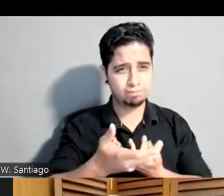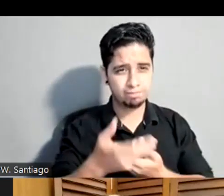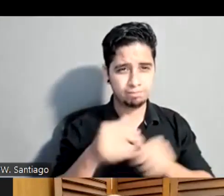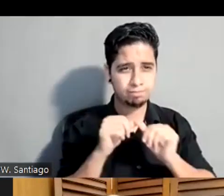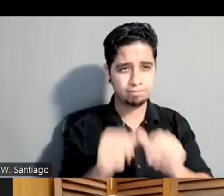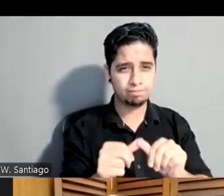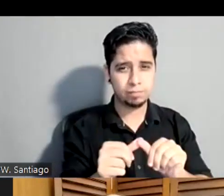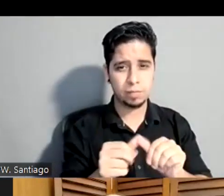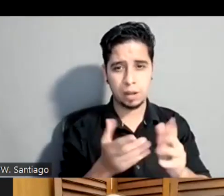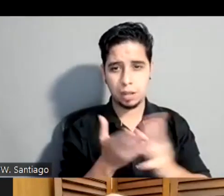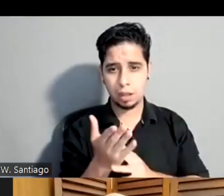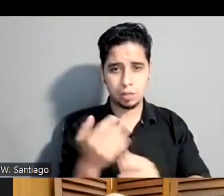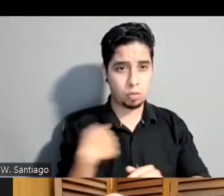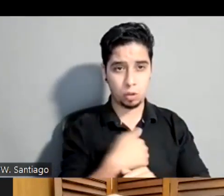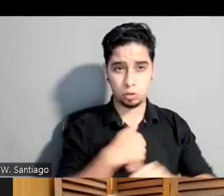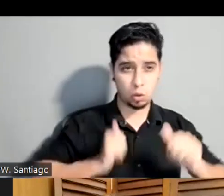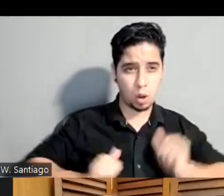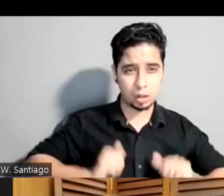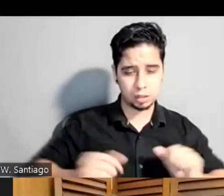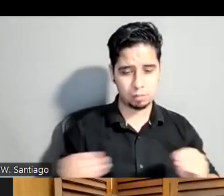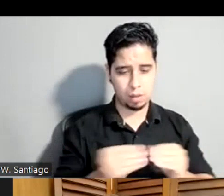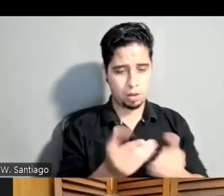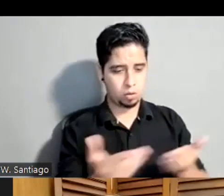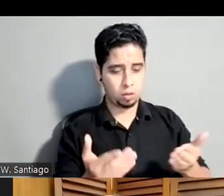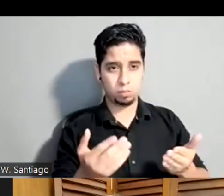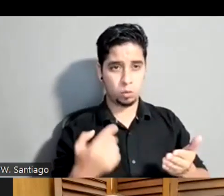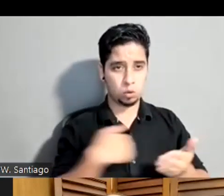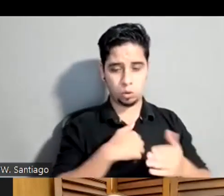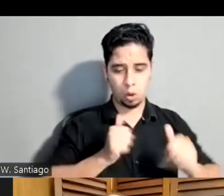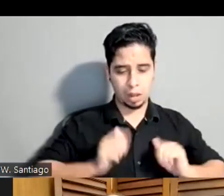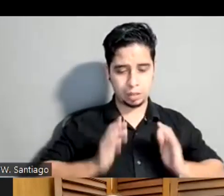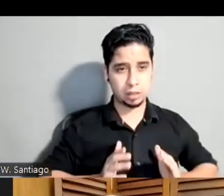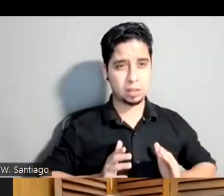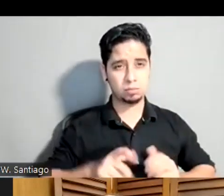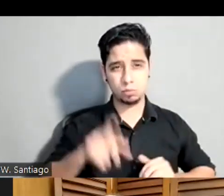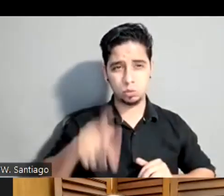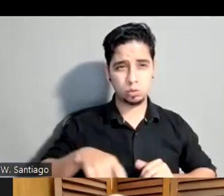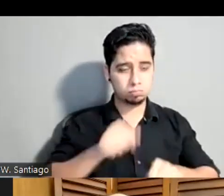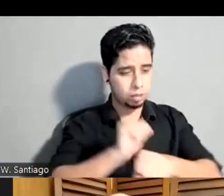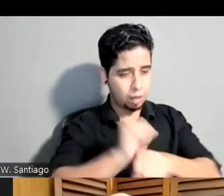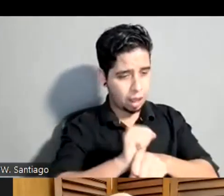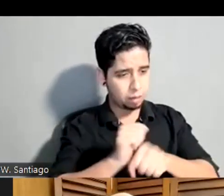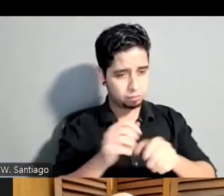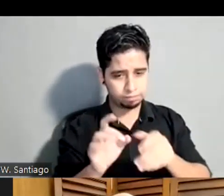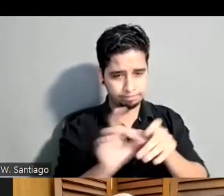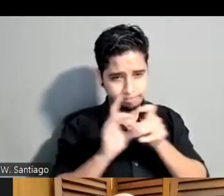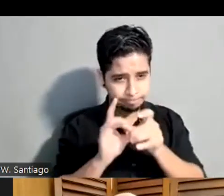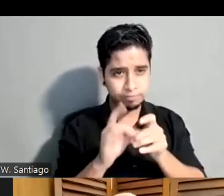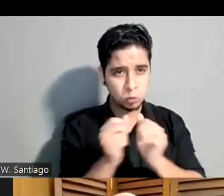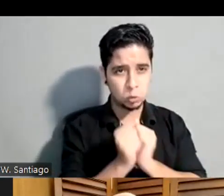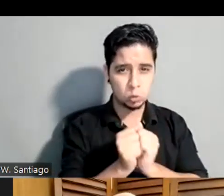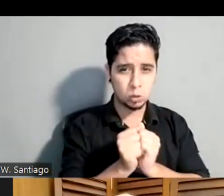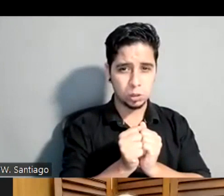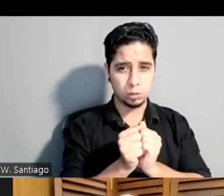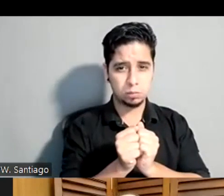través de nuestro arte, ¿verdad? Los artistas, nosotros tenemos que colaborar y seguir